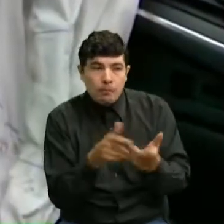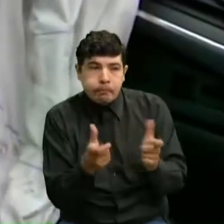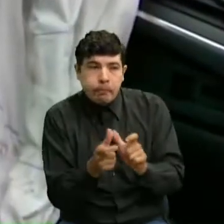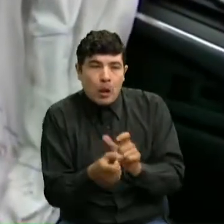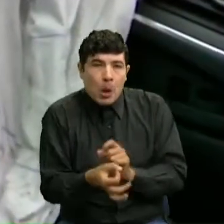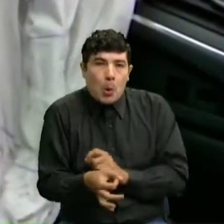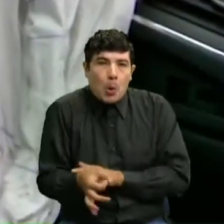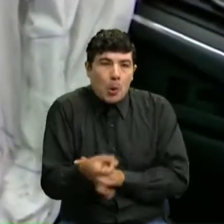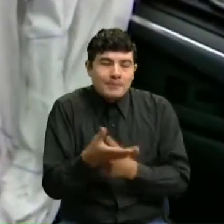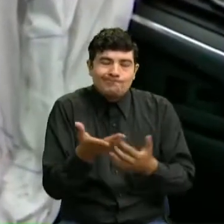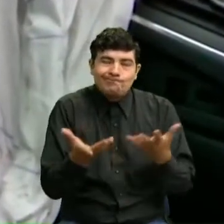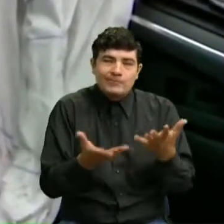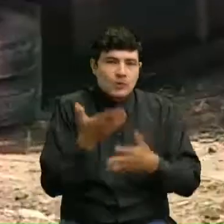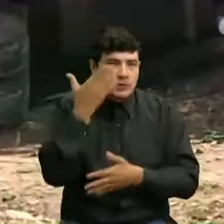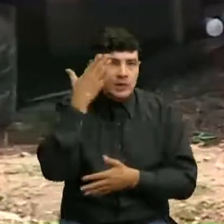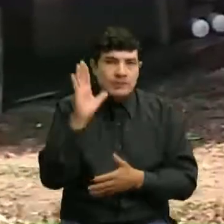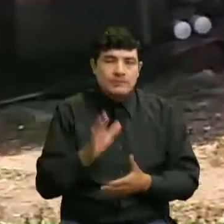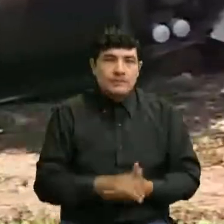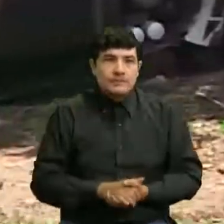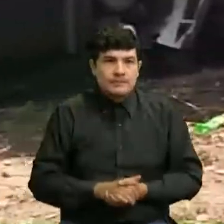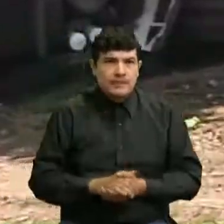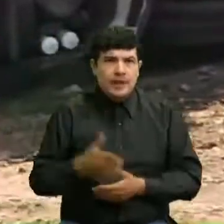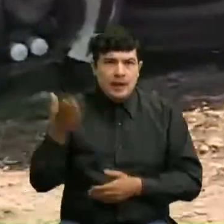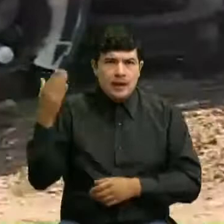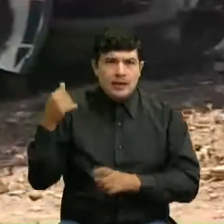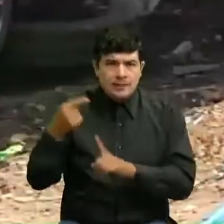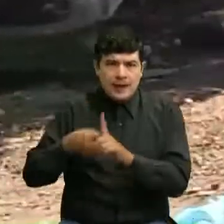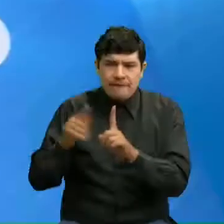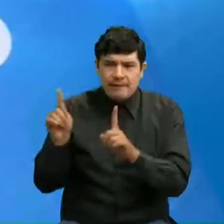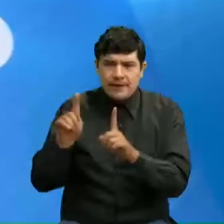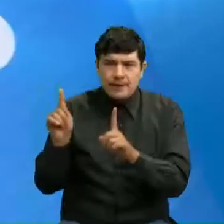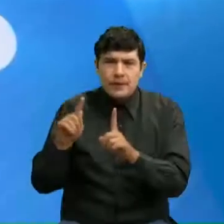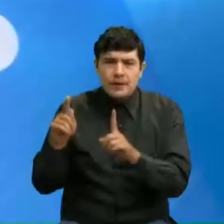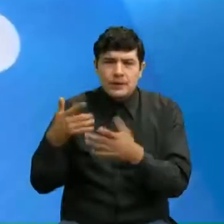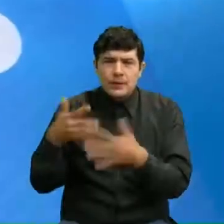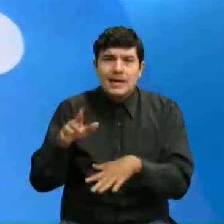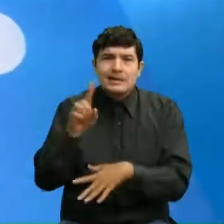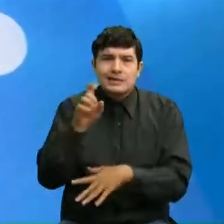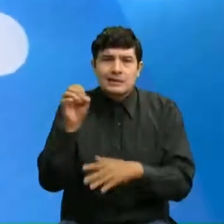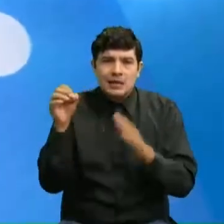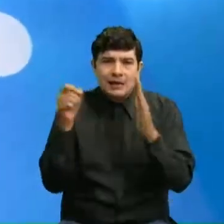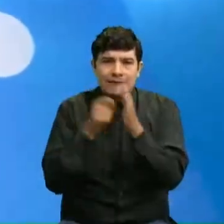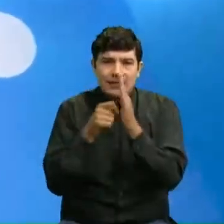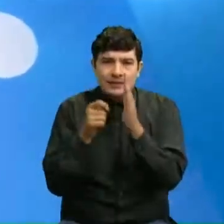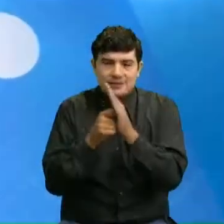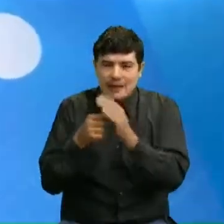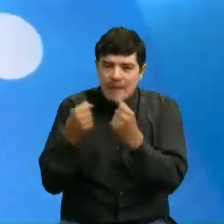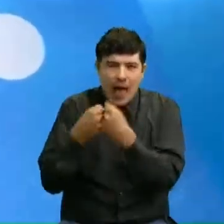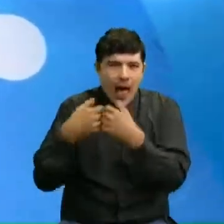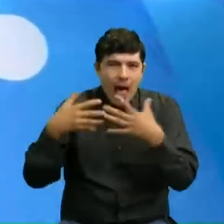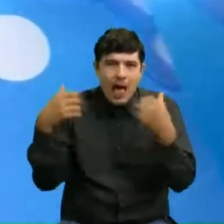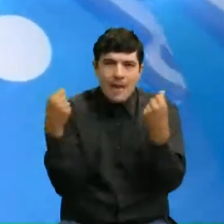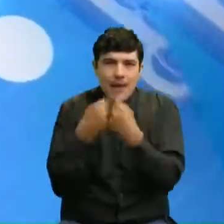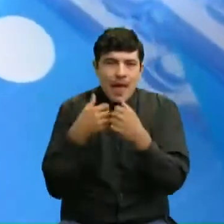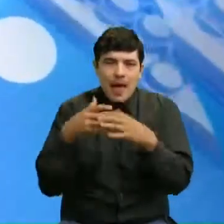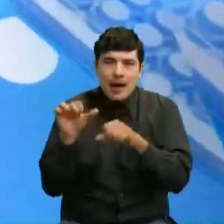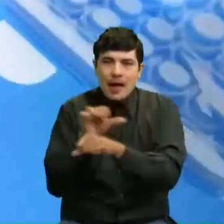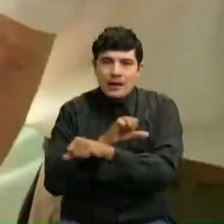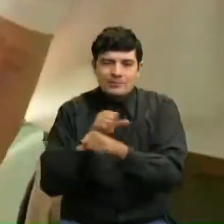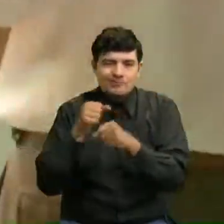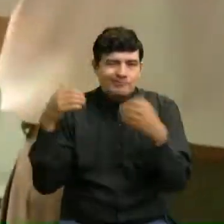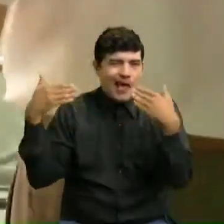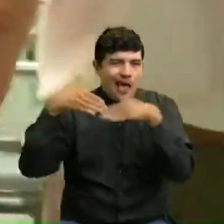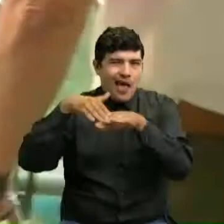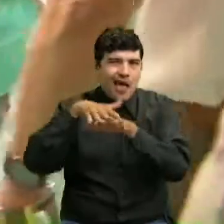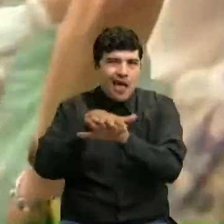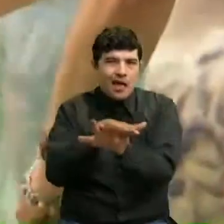de 60 accidentes de tránsito, lo que genera una preocupación latente para las autoridades en medio del proceso de reactivación económica